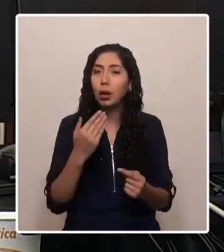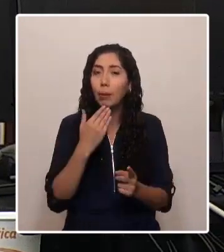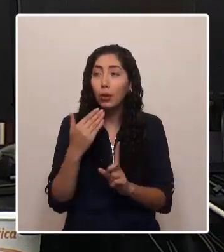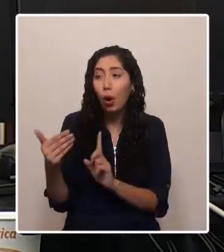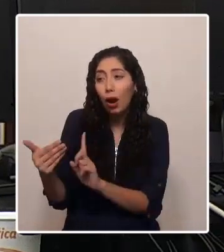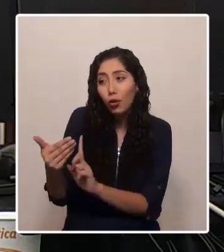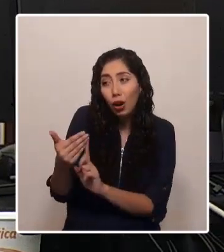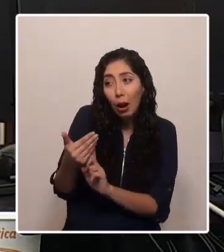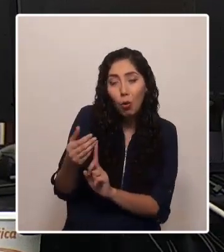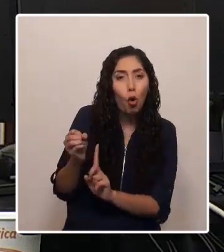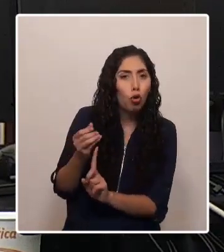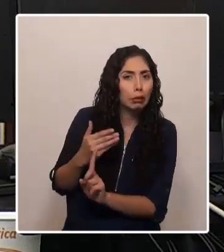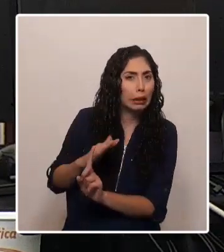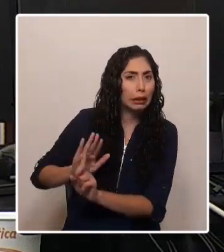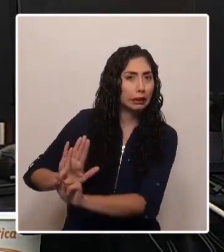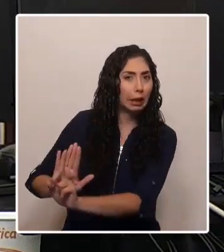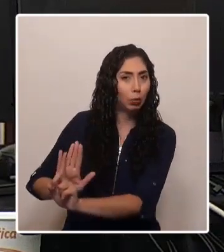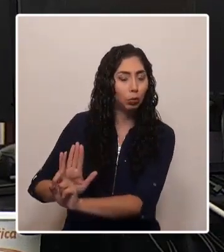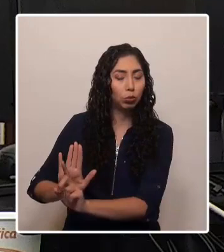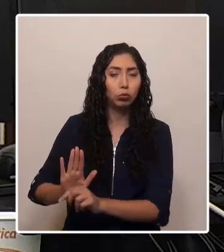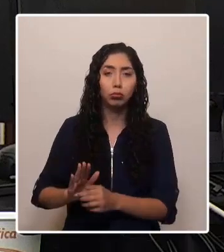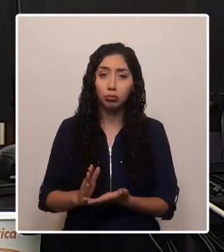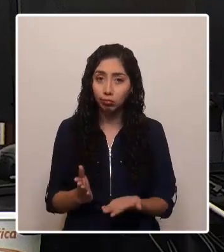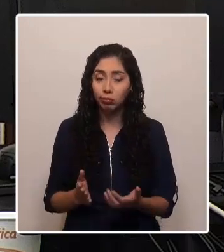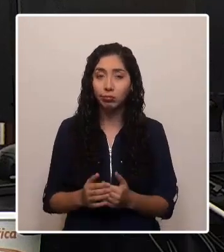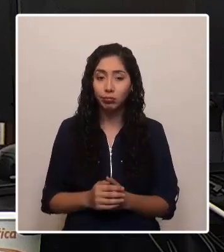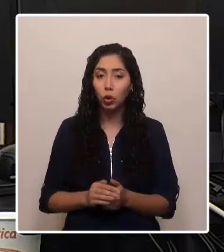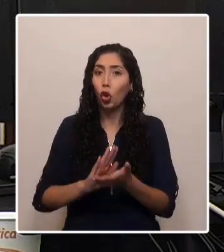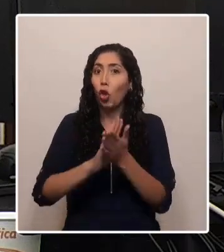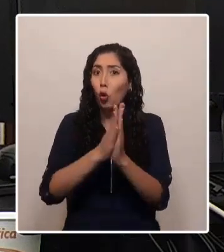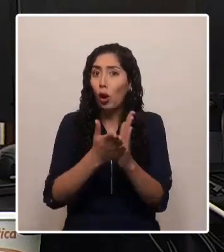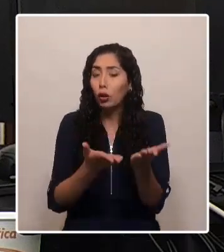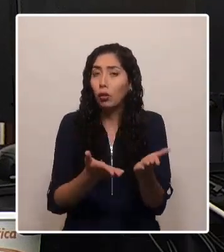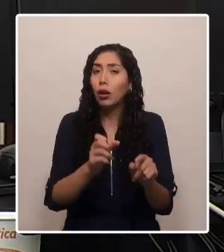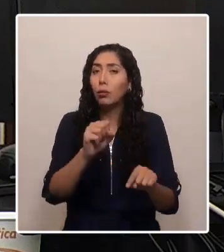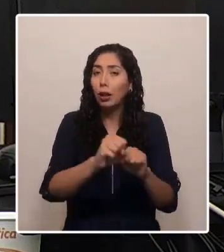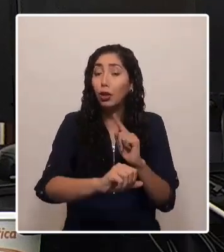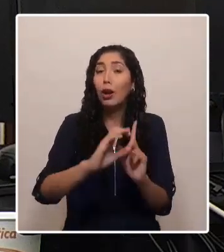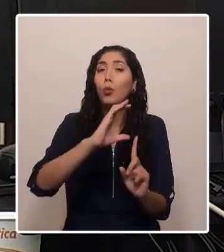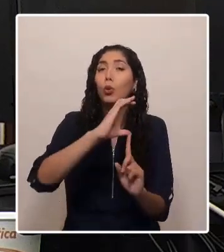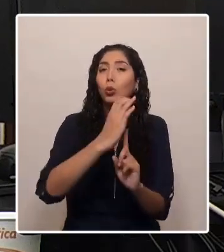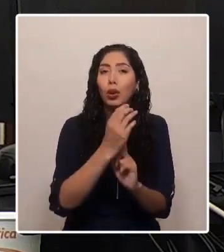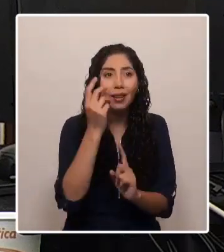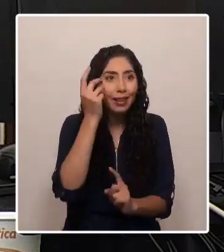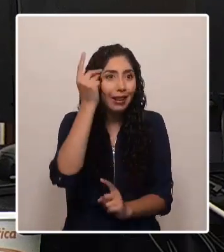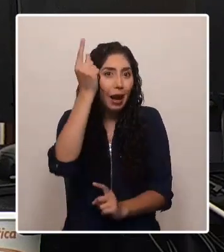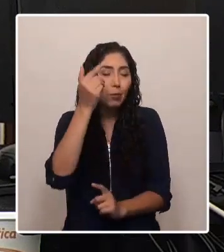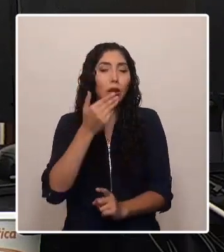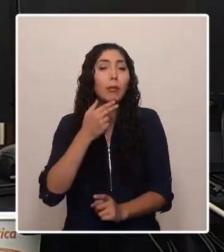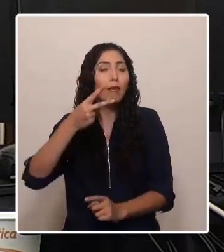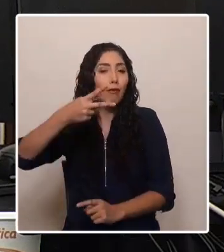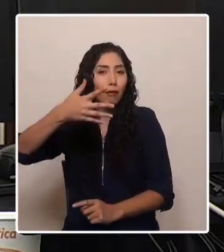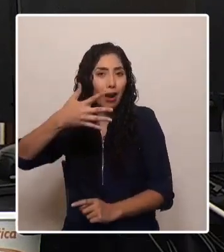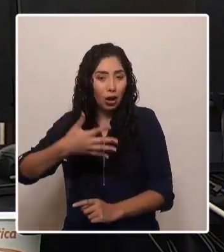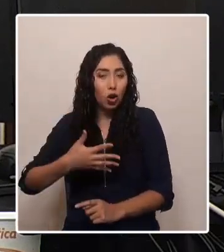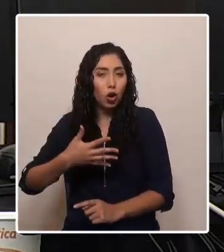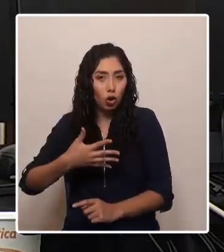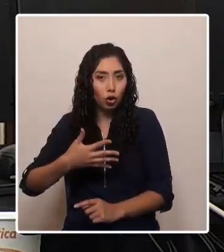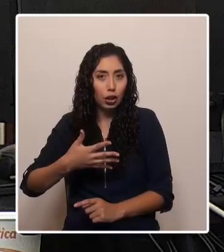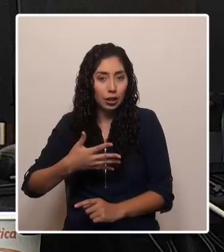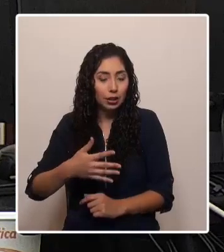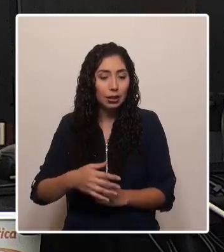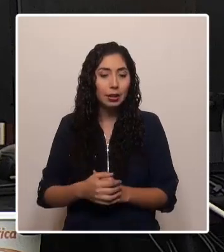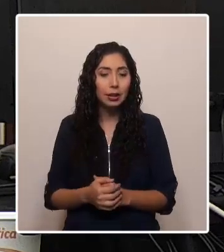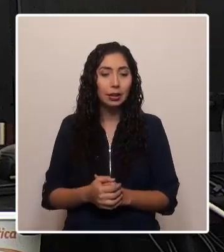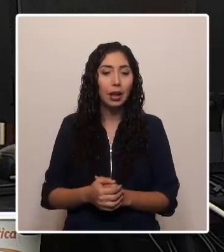nos rechazamos. Todo ello en virtud de las culturas que creamos y de los valores que le dan consistencia